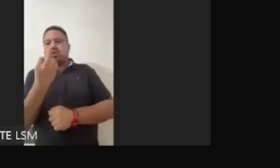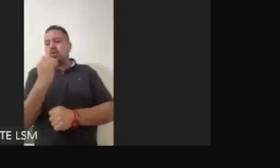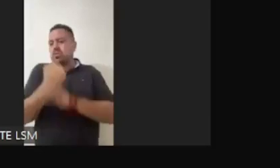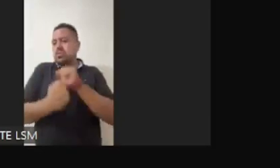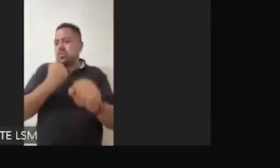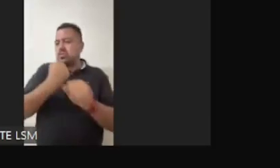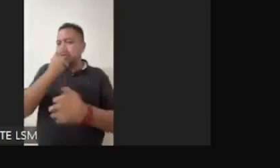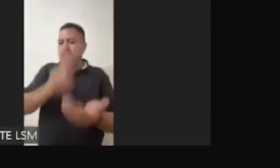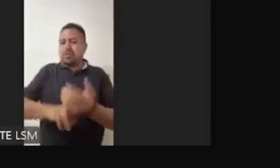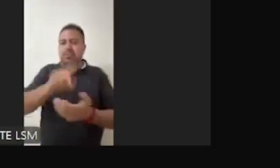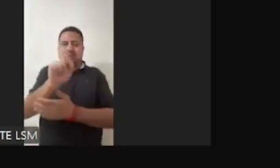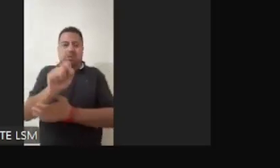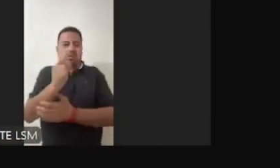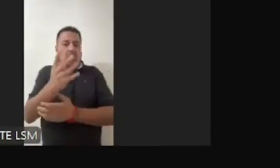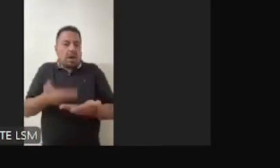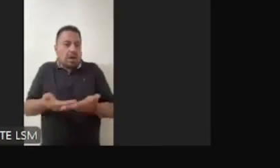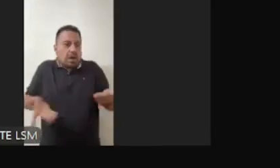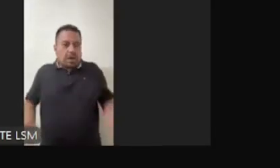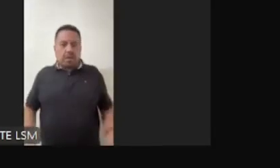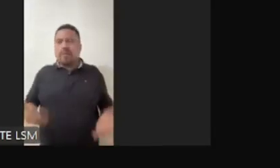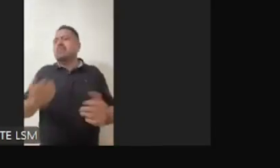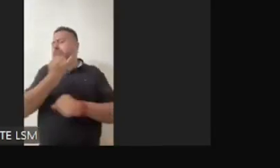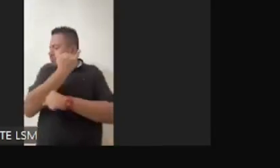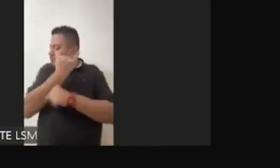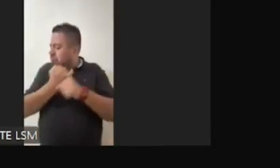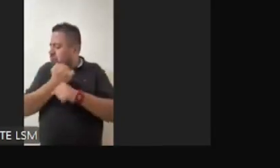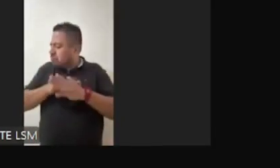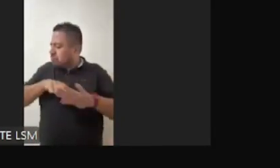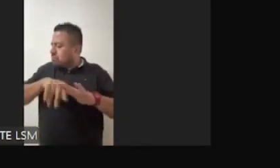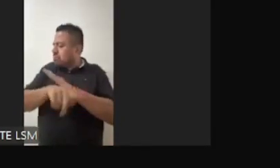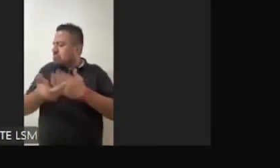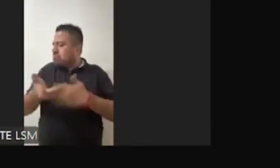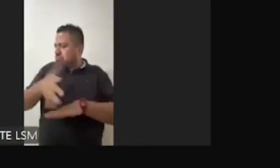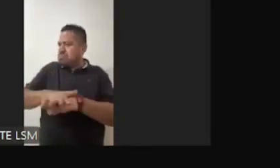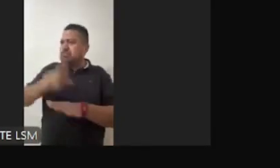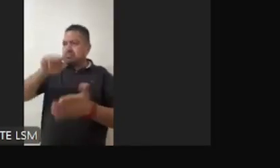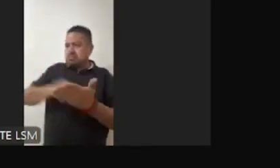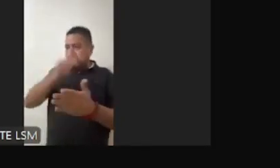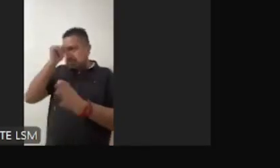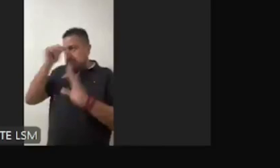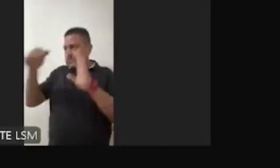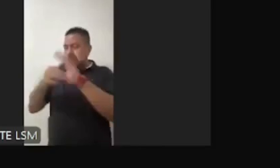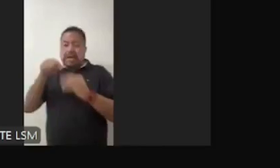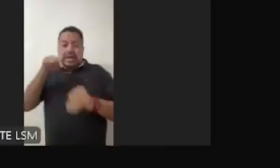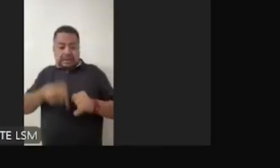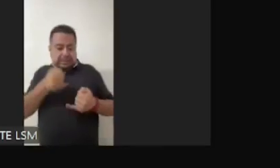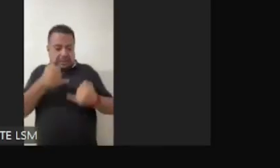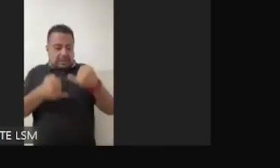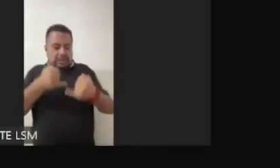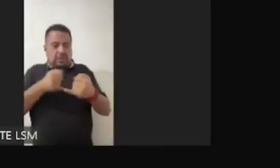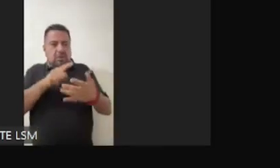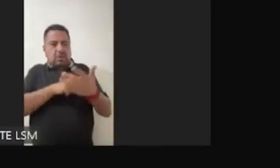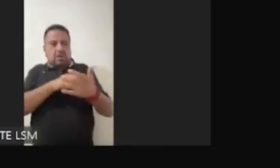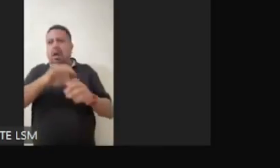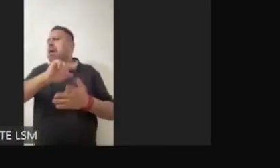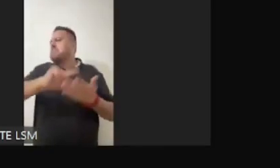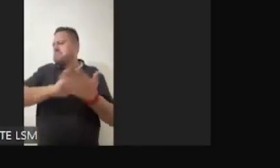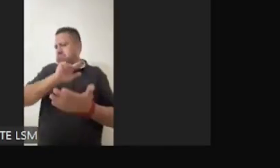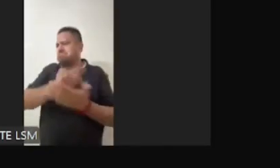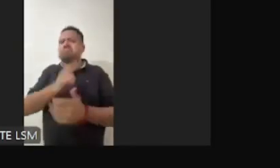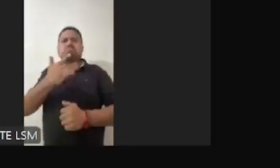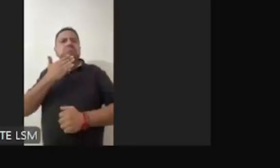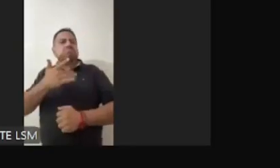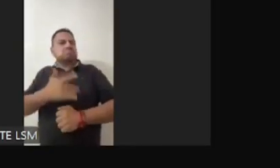año en curso ahora bien del Análisis integral al mencionado convenio este tribunal electoral encuentra legalmente satisfechas las